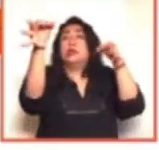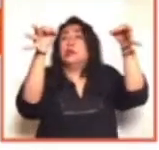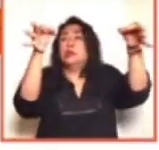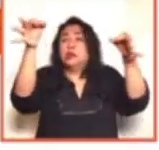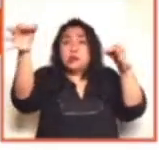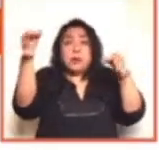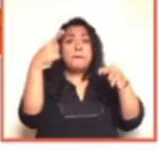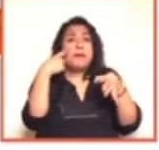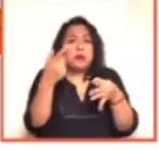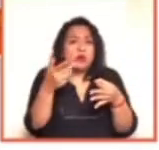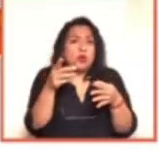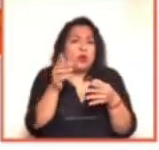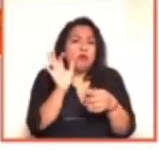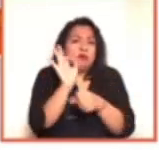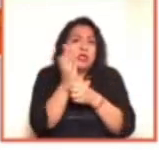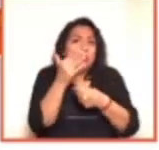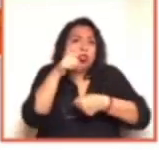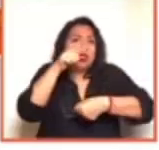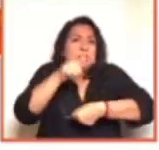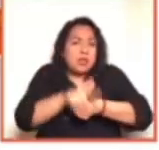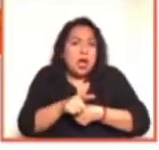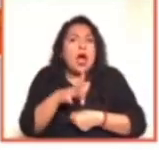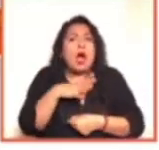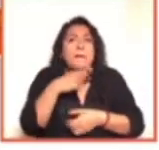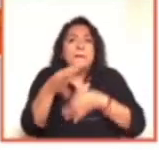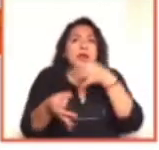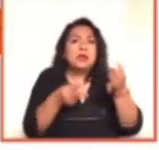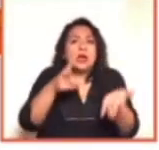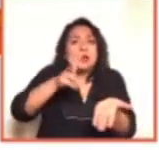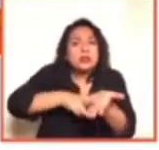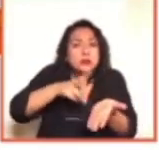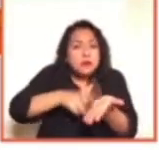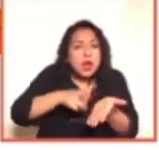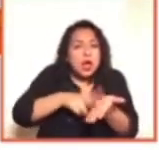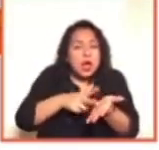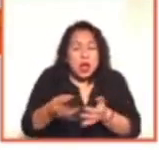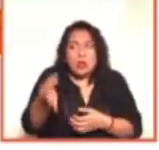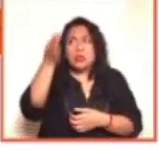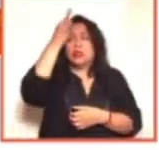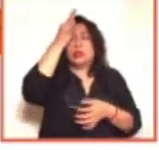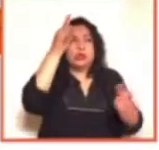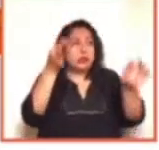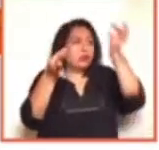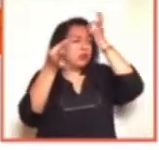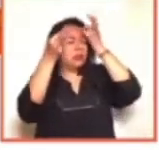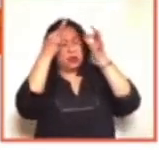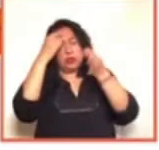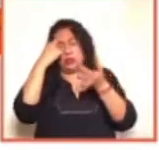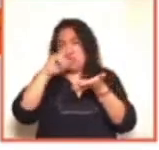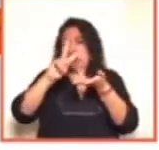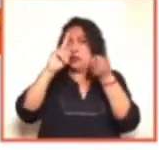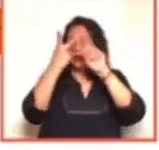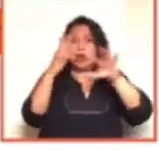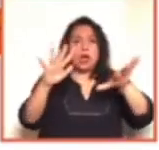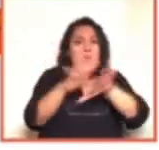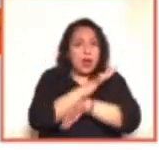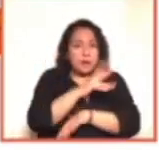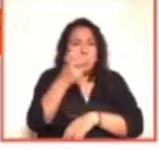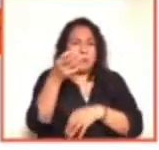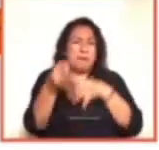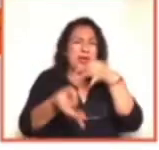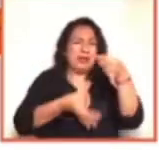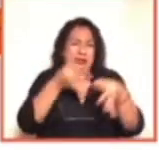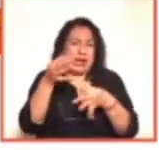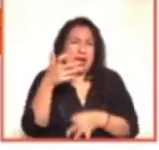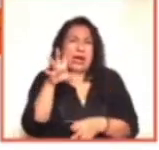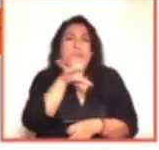poner mensajes de valor y sembrarlos en las personas a las que vamos para que vaya habiendo un poco de cambio. Uno de estos mensajes que a nosotros nos encanta dar es el